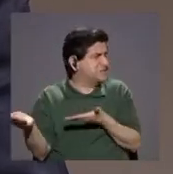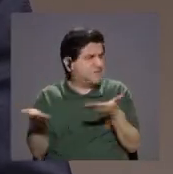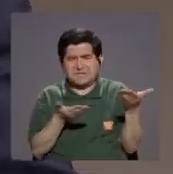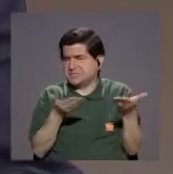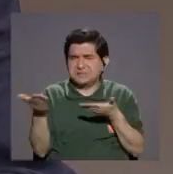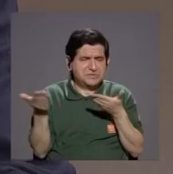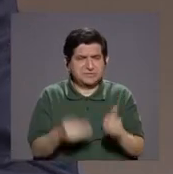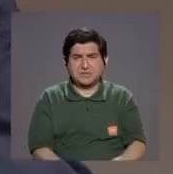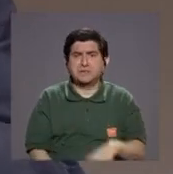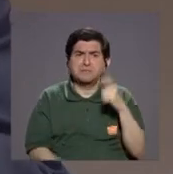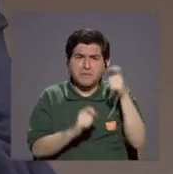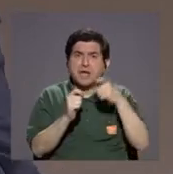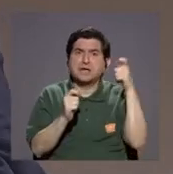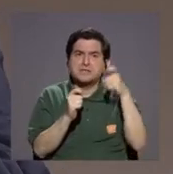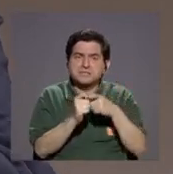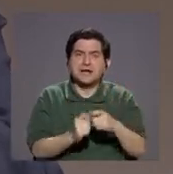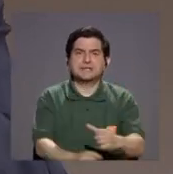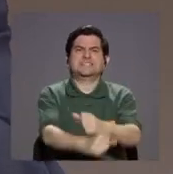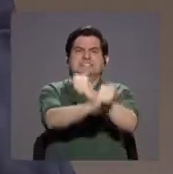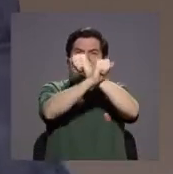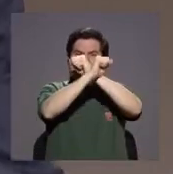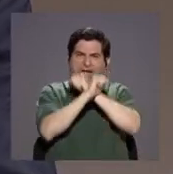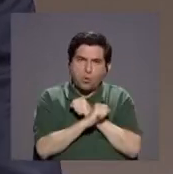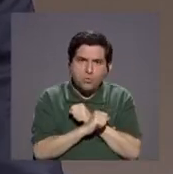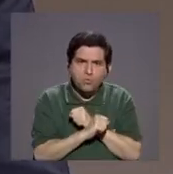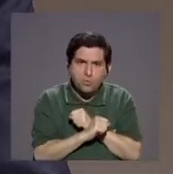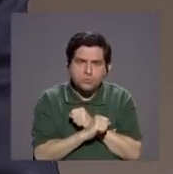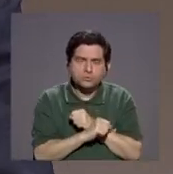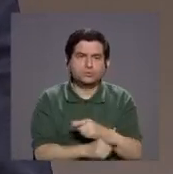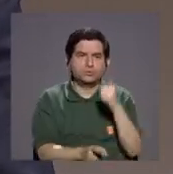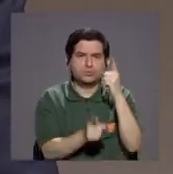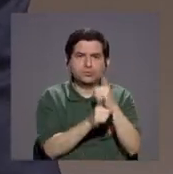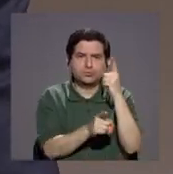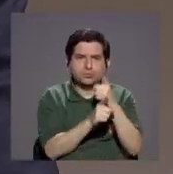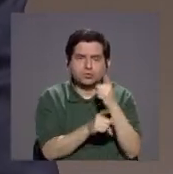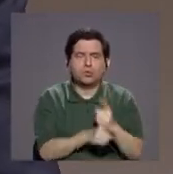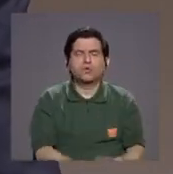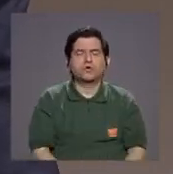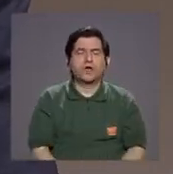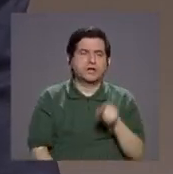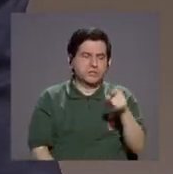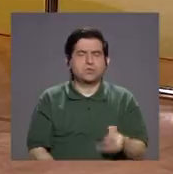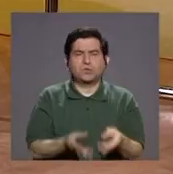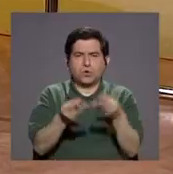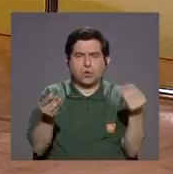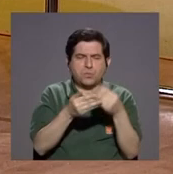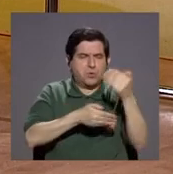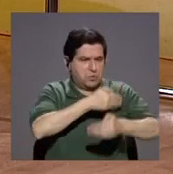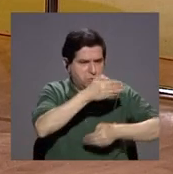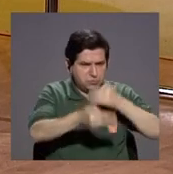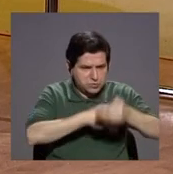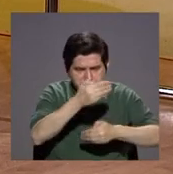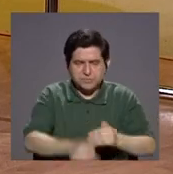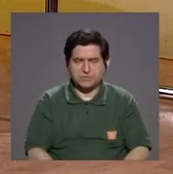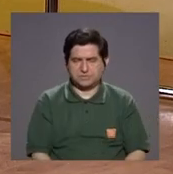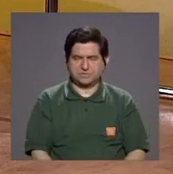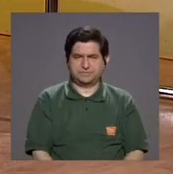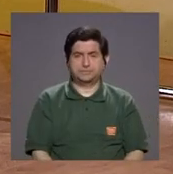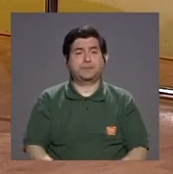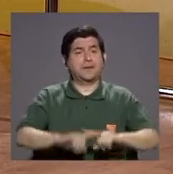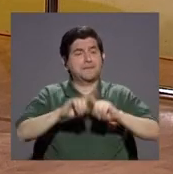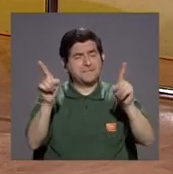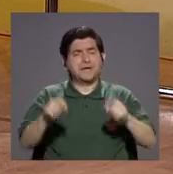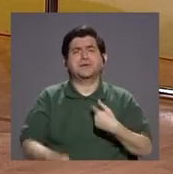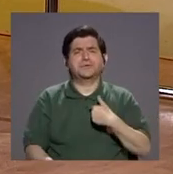dañado precisamente para asegurarnos que haya un adecuado reciclaje de estos productos en línea con lo que usted dice pero